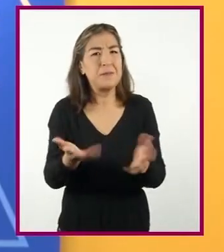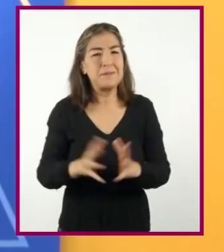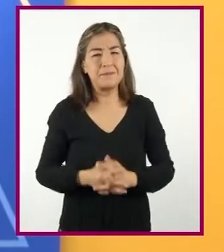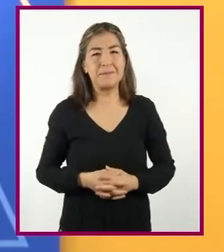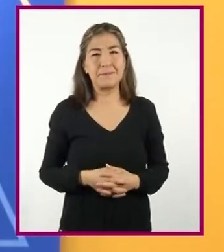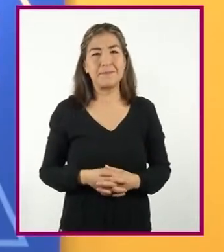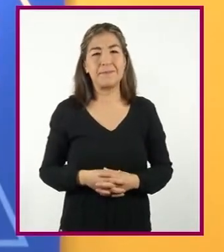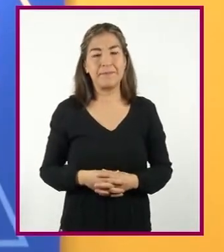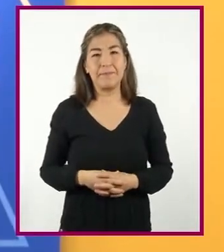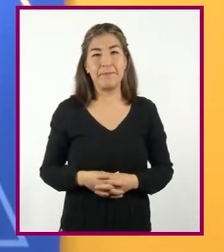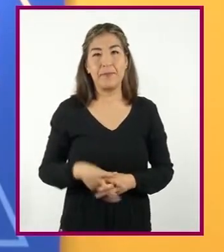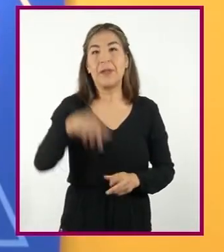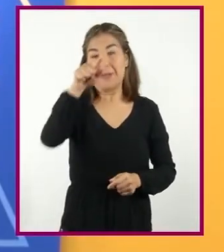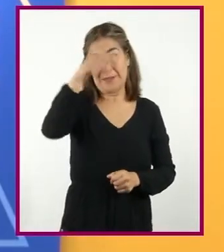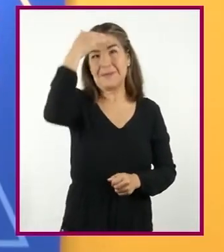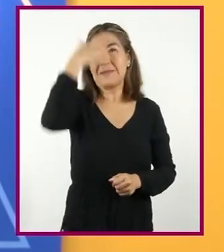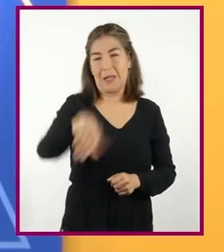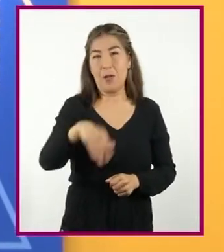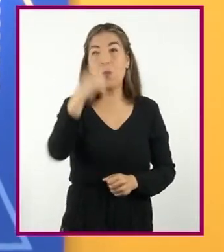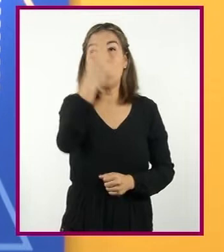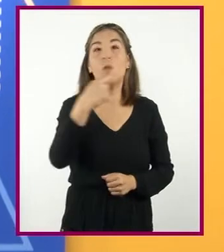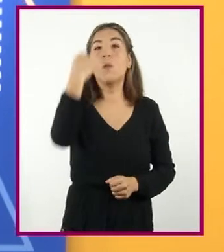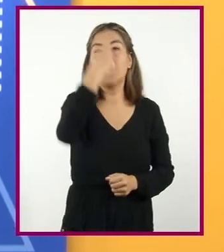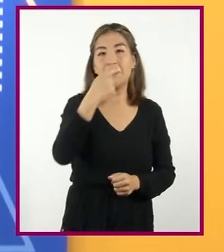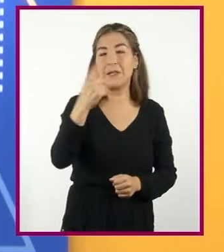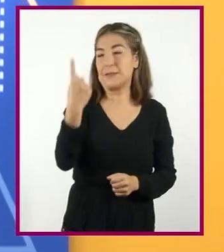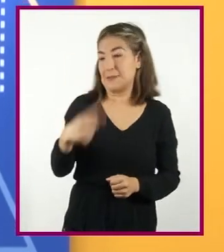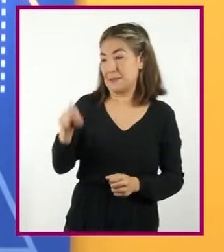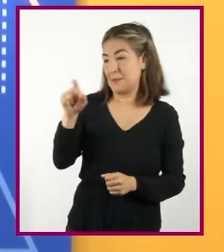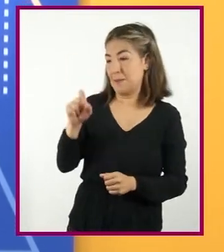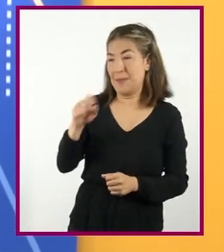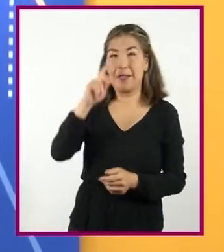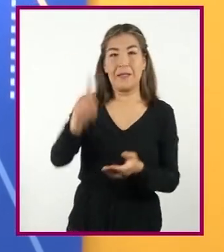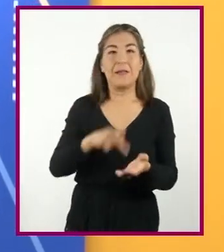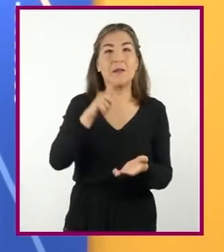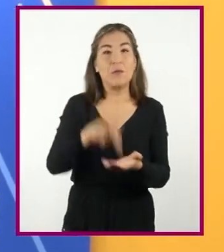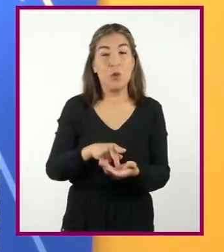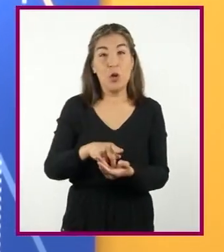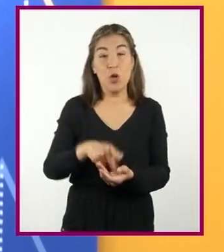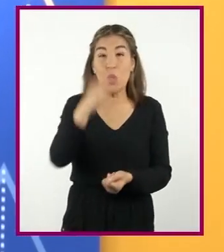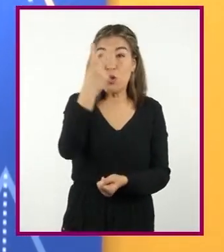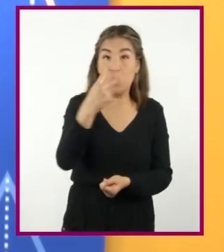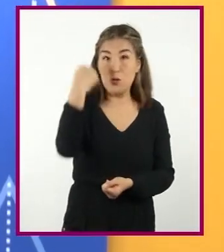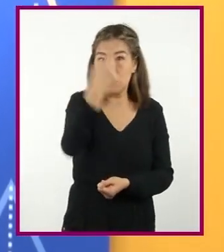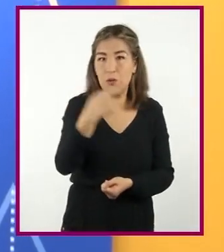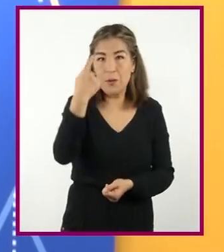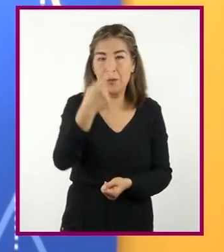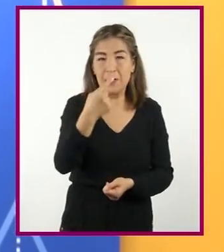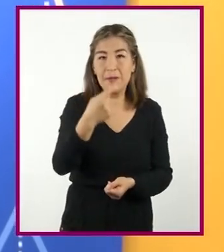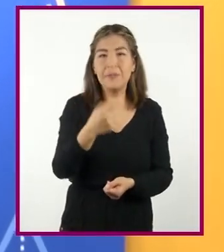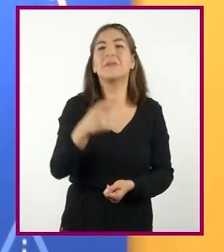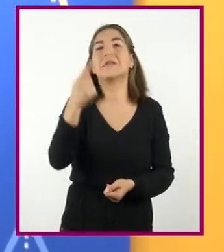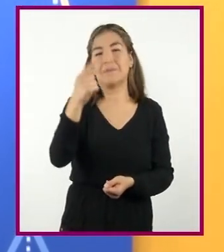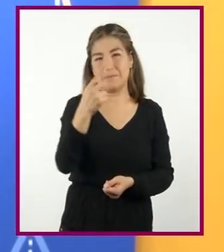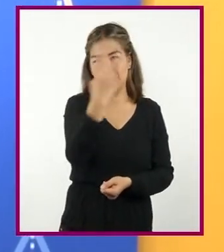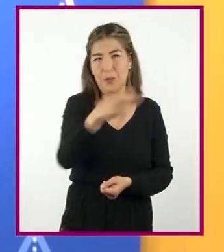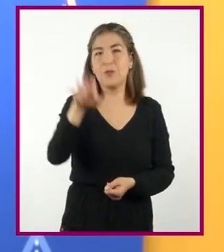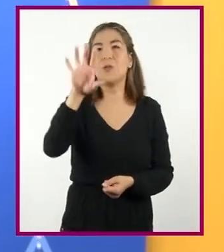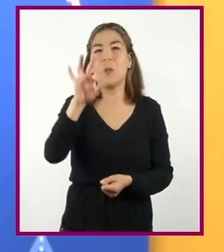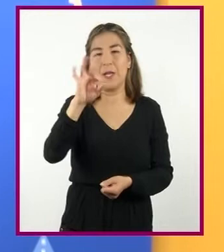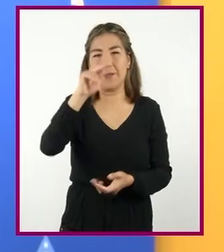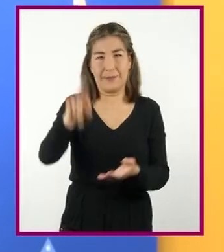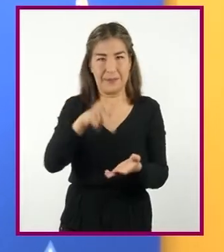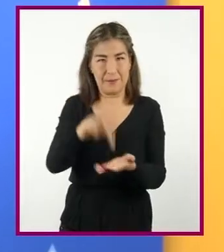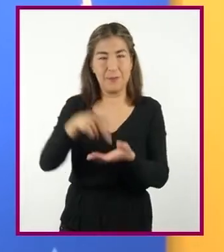que en una hora recorre 120 kilómetros, en 2 horas recorre 240